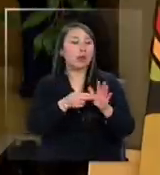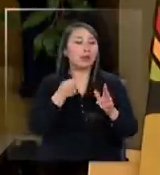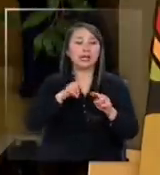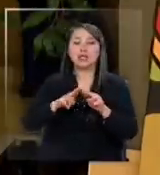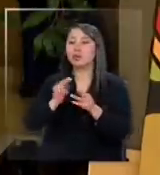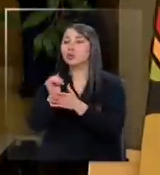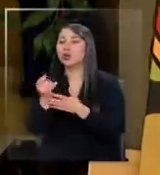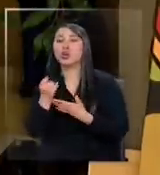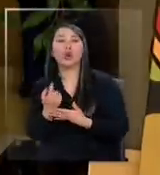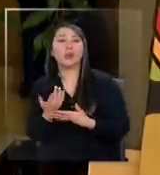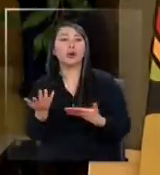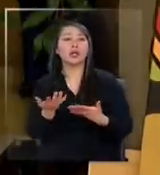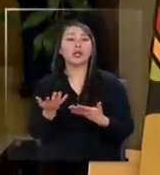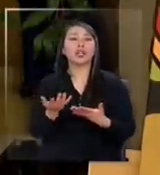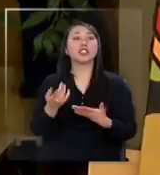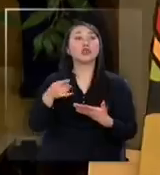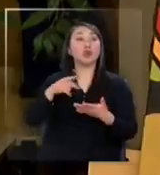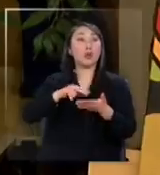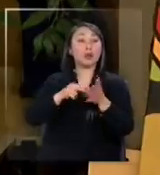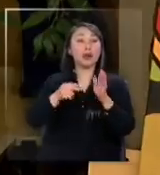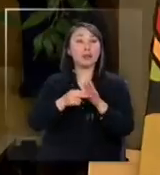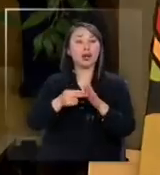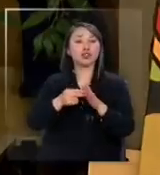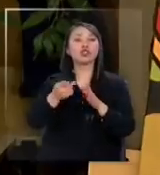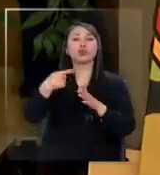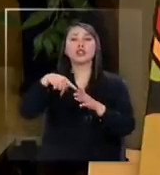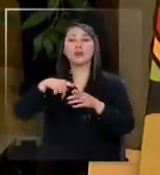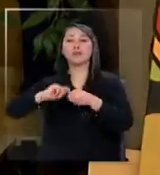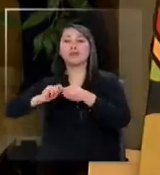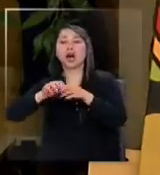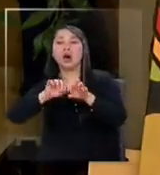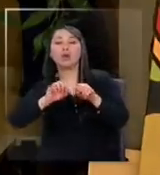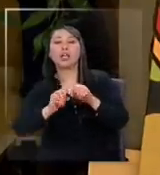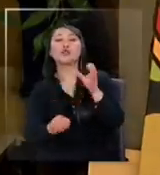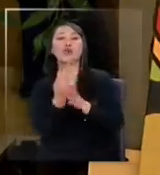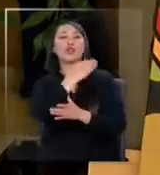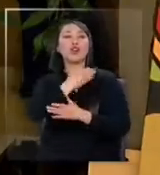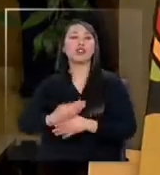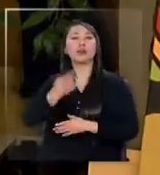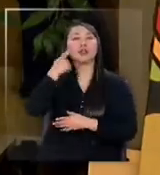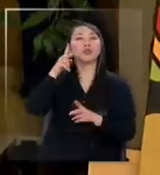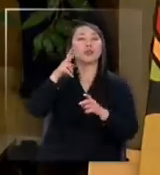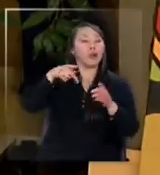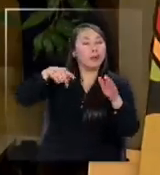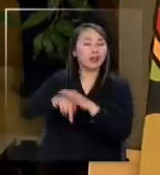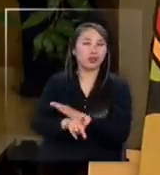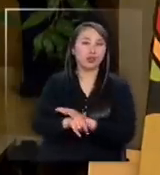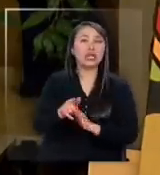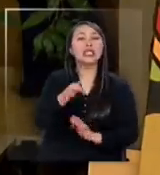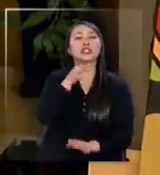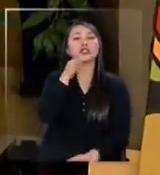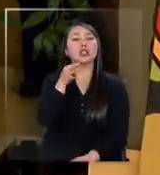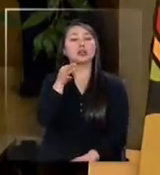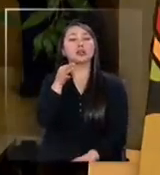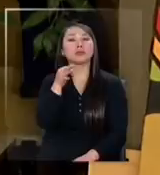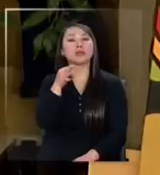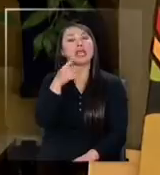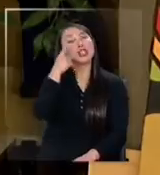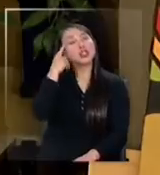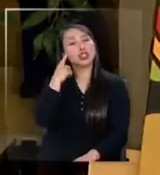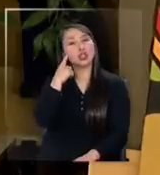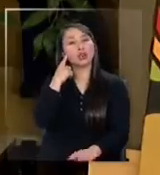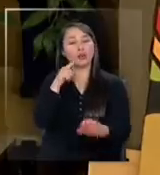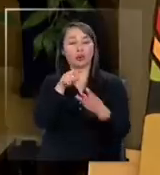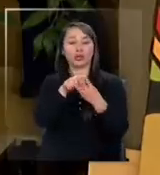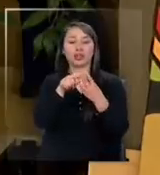parlamentario, se habría formado una nueva mayoría y tendríamos un nuevo gobierno, pero ya es un debate más de fondo. Pero yo te quiero decir cuál creo yo son los